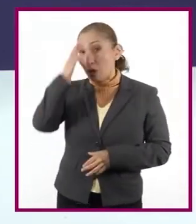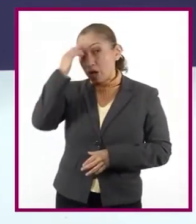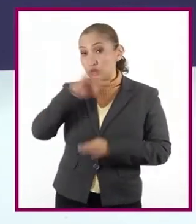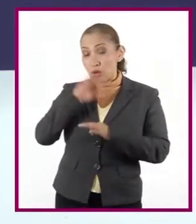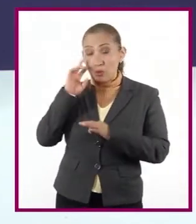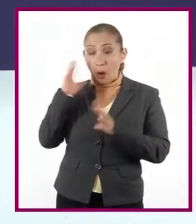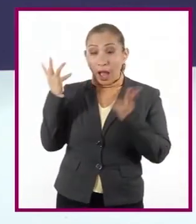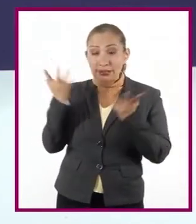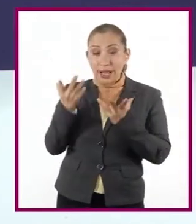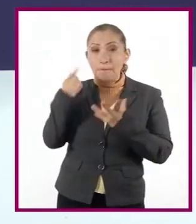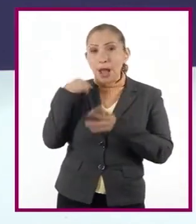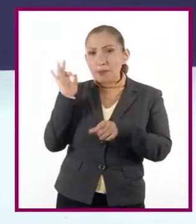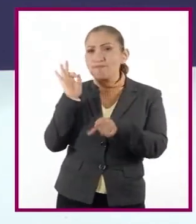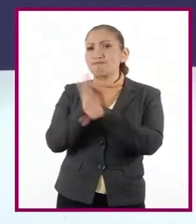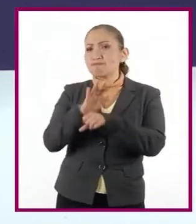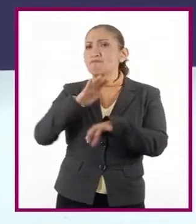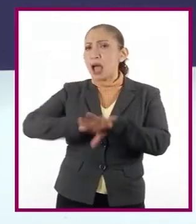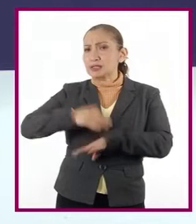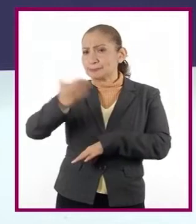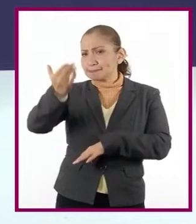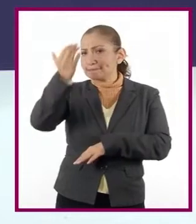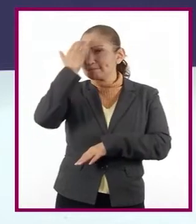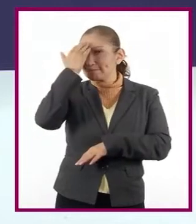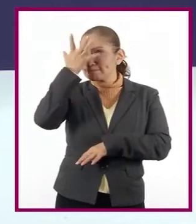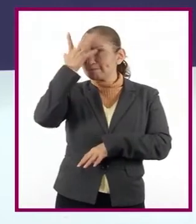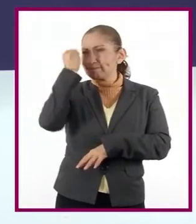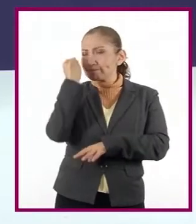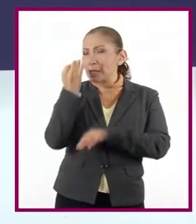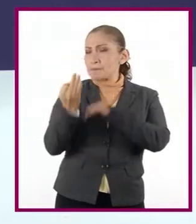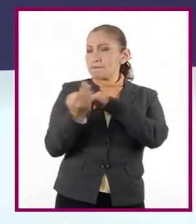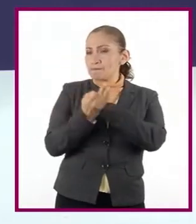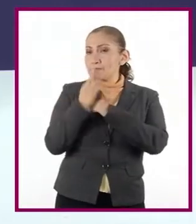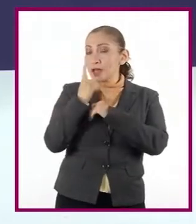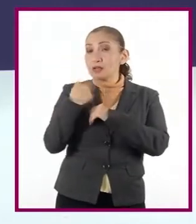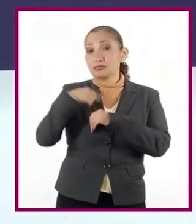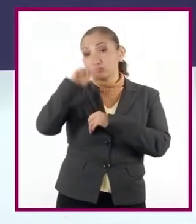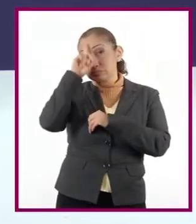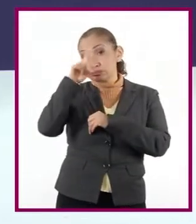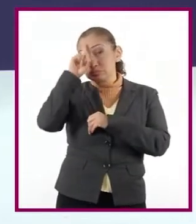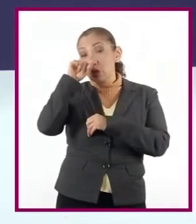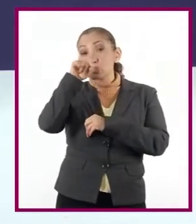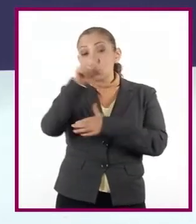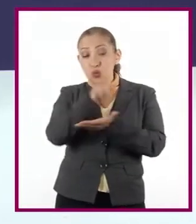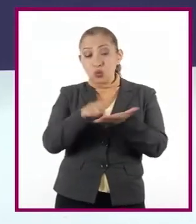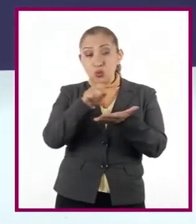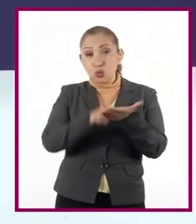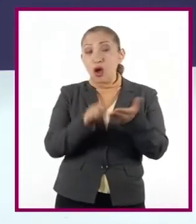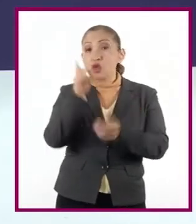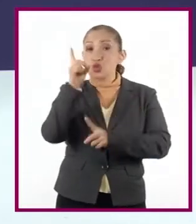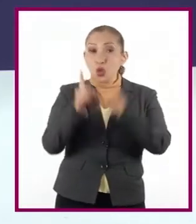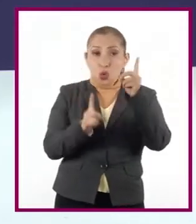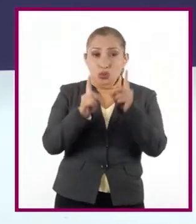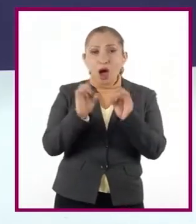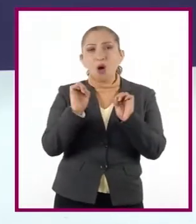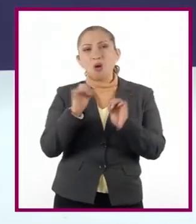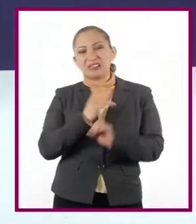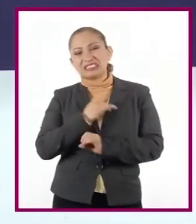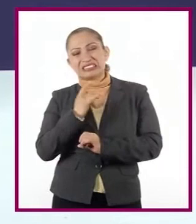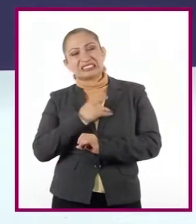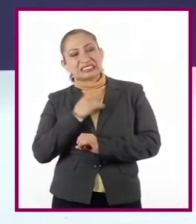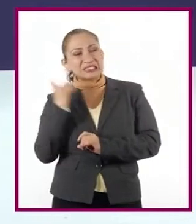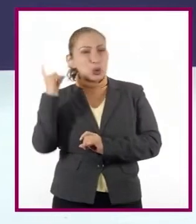revisado es para reforzar nuestro conocimiento, así que les recomiendo llevar un registro de las dudas, inquietudes